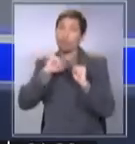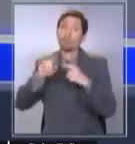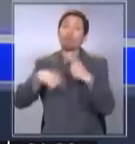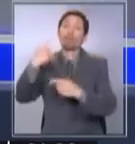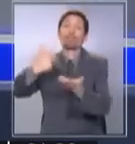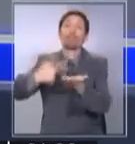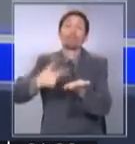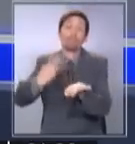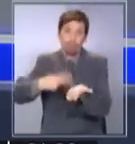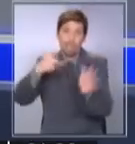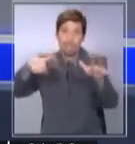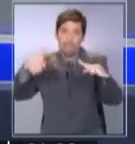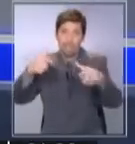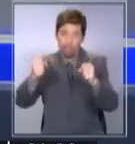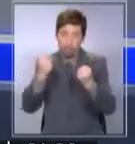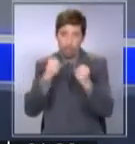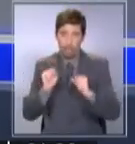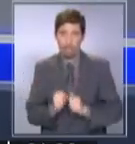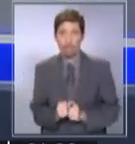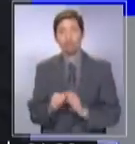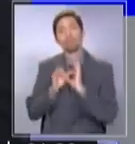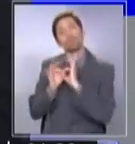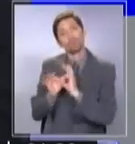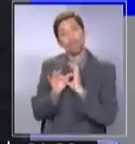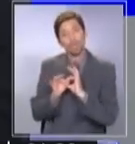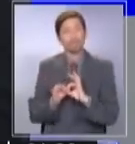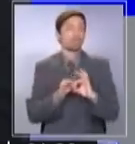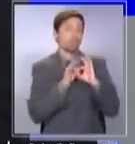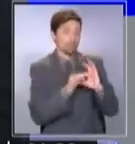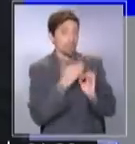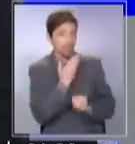presidente de evópoli Muchas gracias por estar en CNN Prime Muchas gracias a ti evopoli va a dar sorpresa